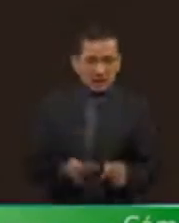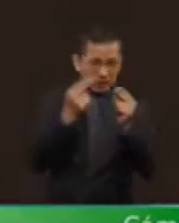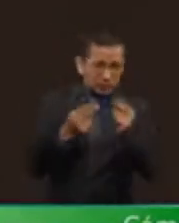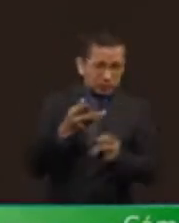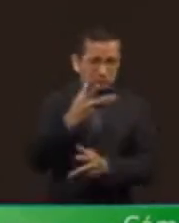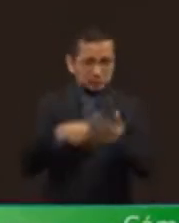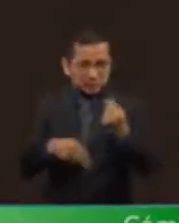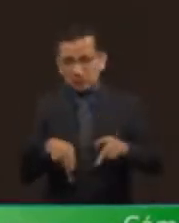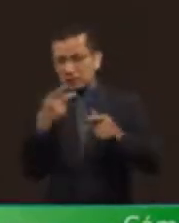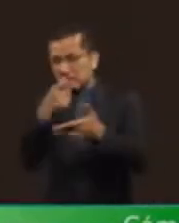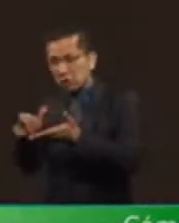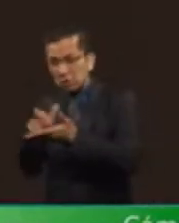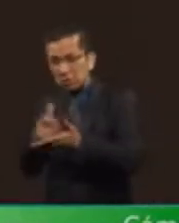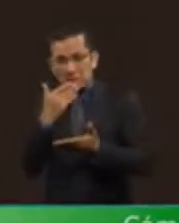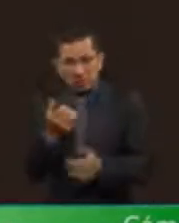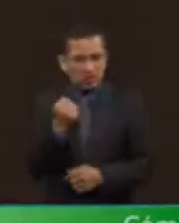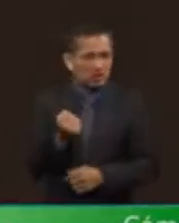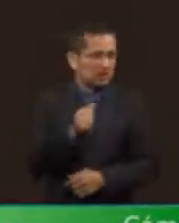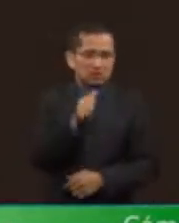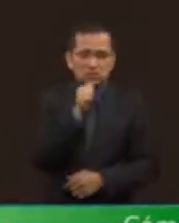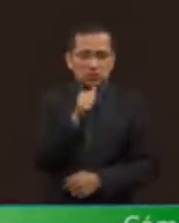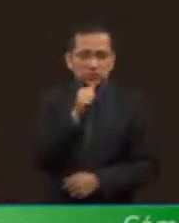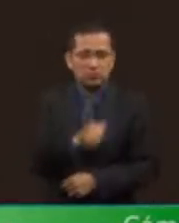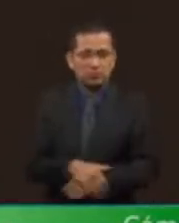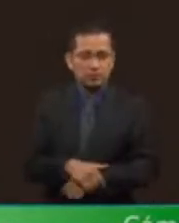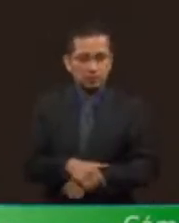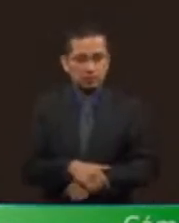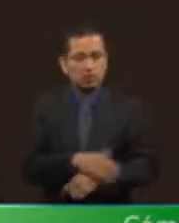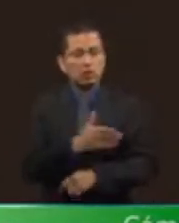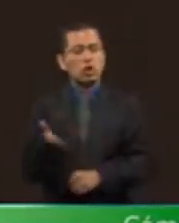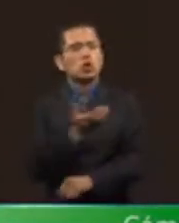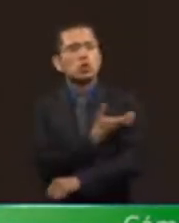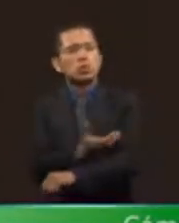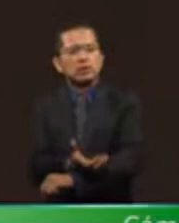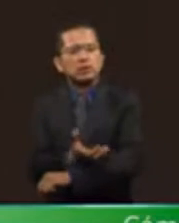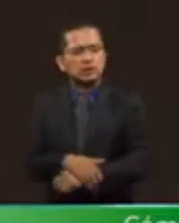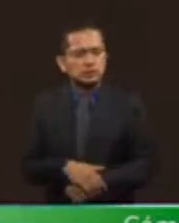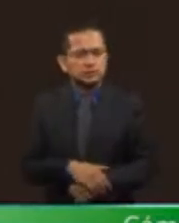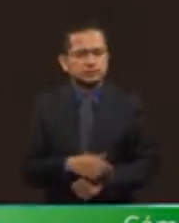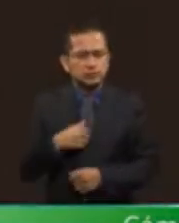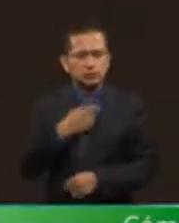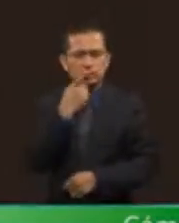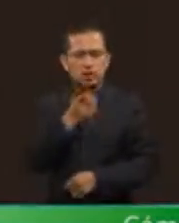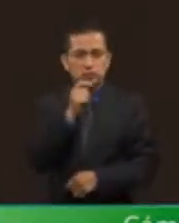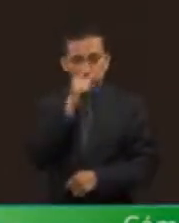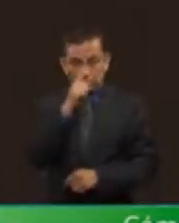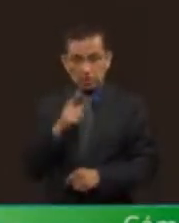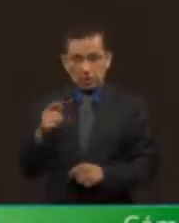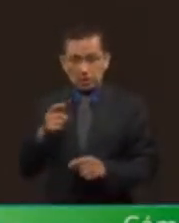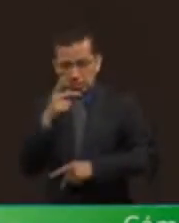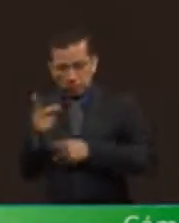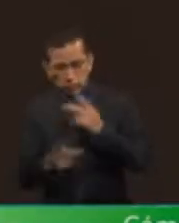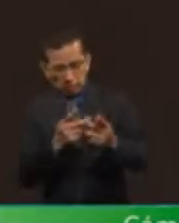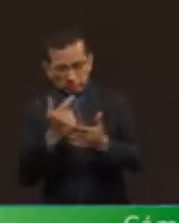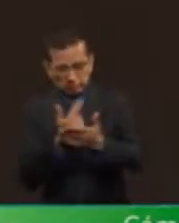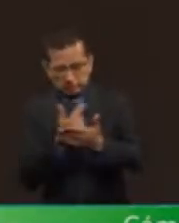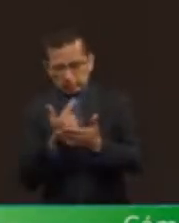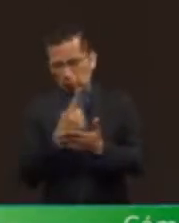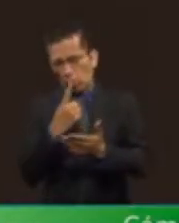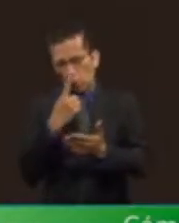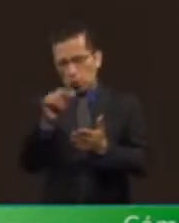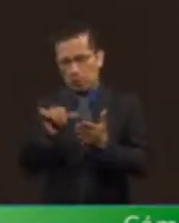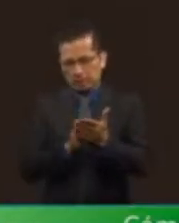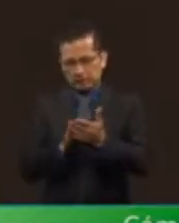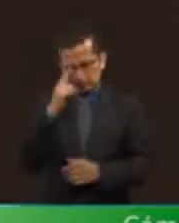paquete económico. Compañeras y compañeros, cierro diciendo que la encuesta mensual sobre las expectativas del Banco de